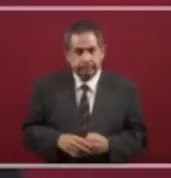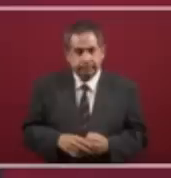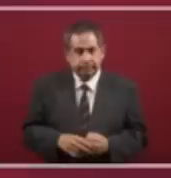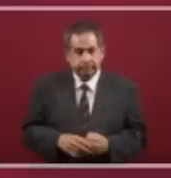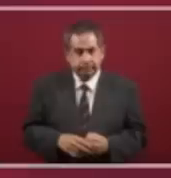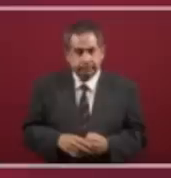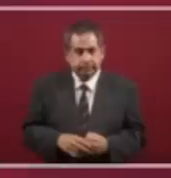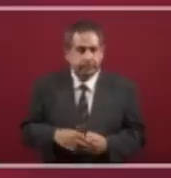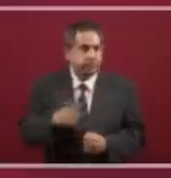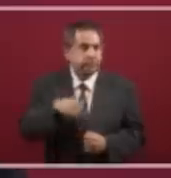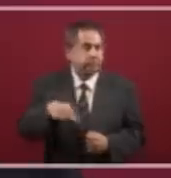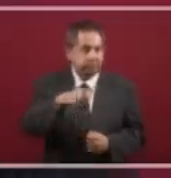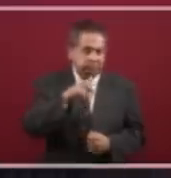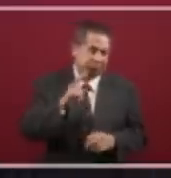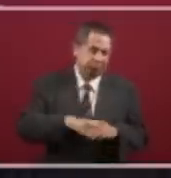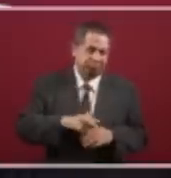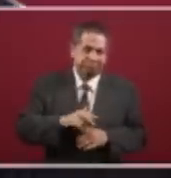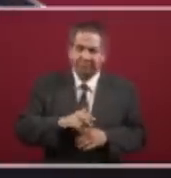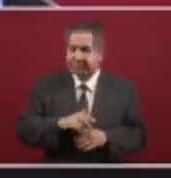se aprovecharon